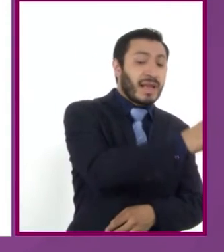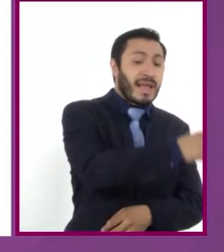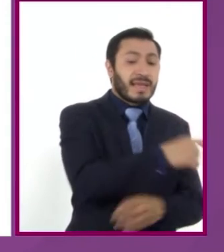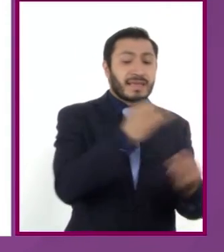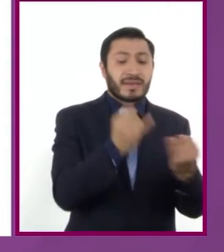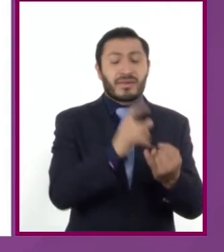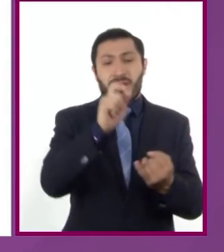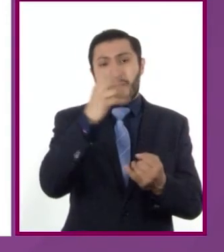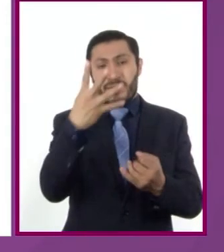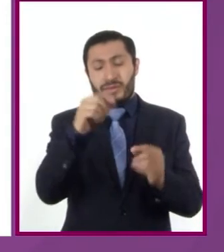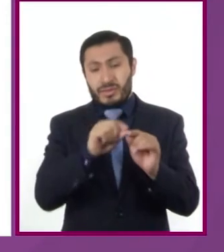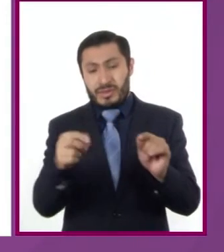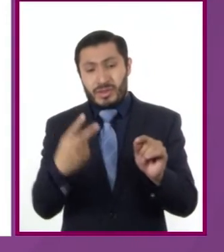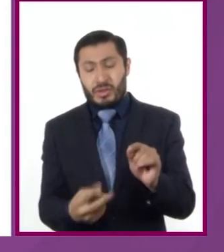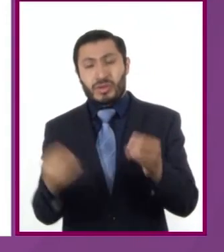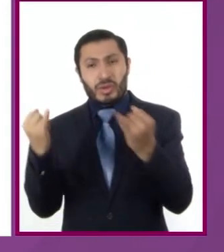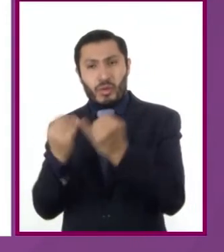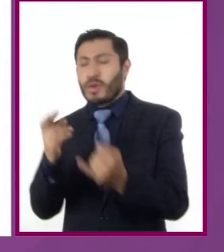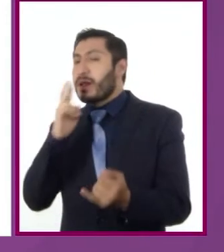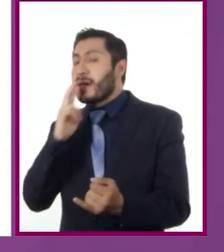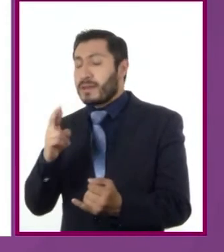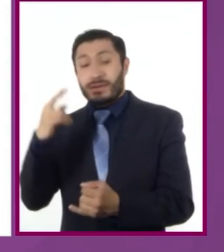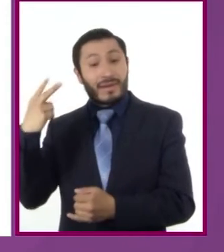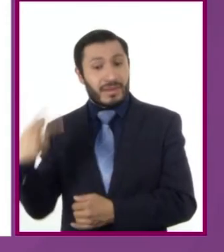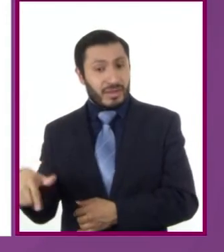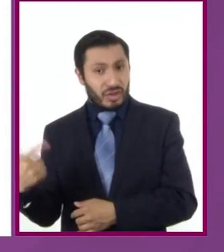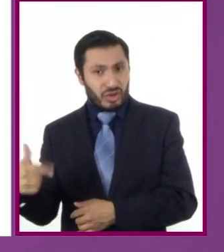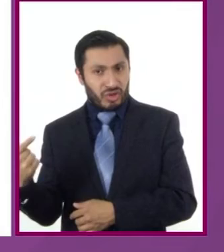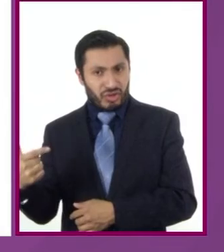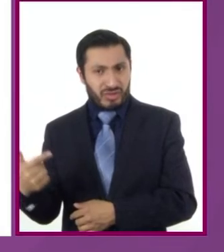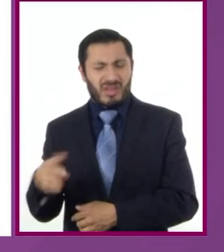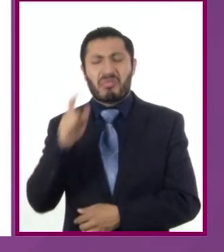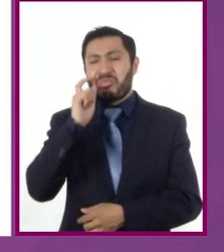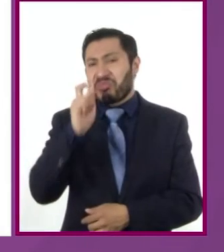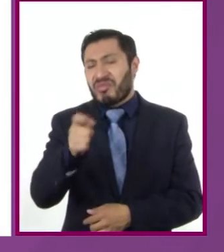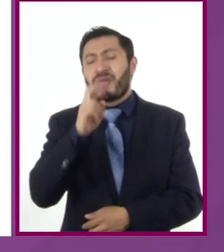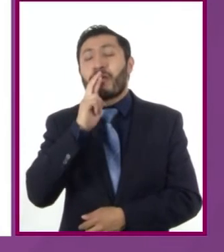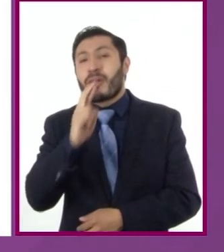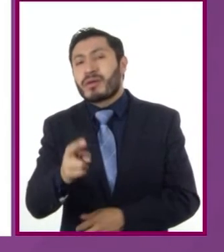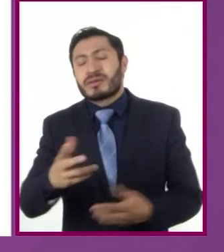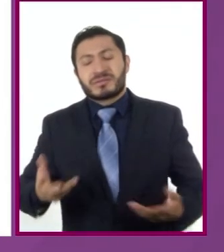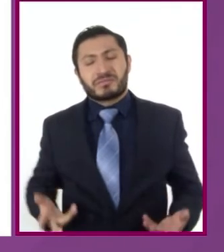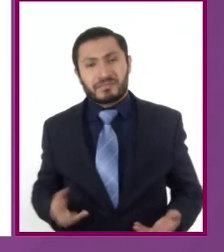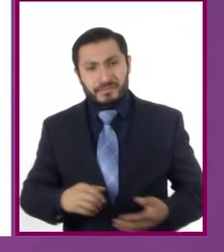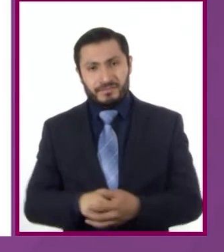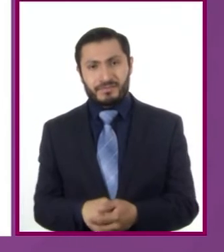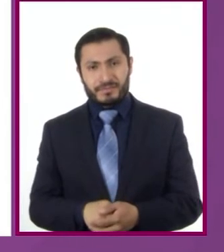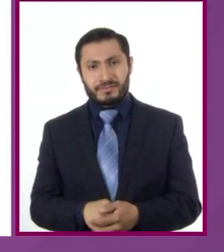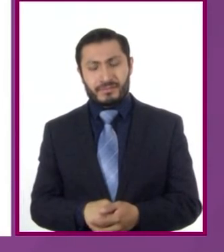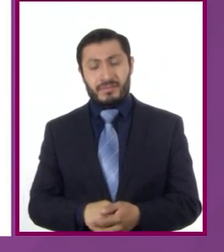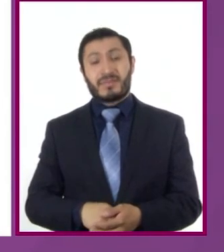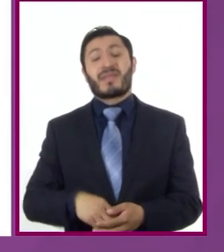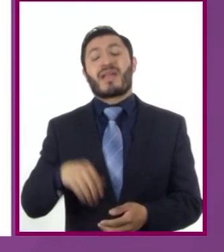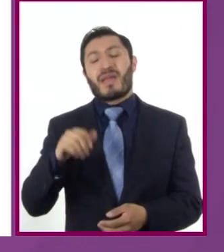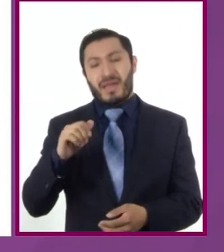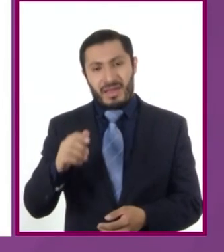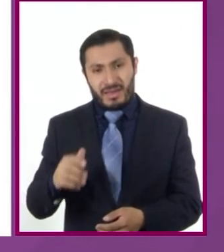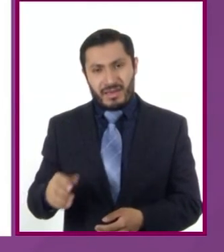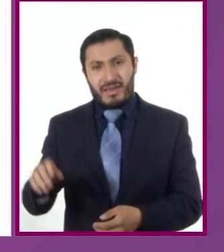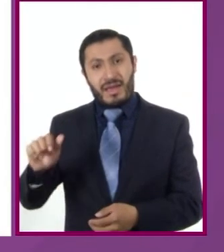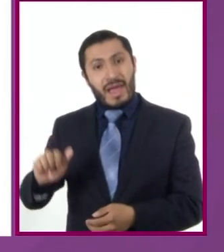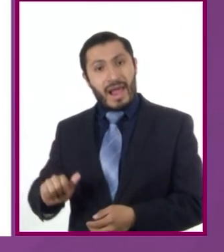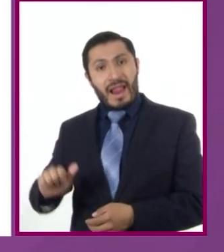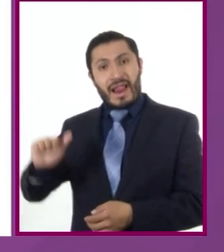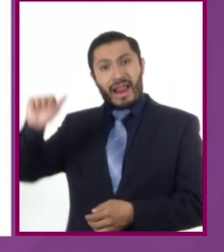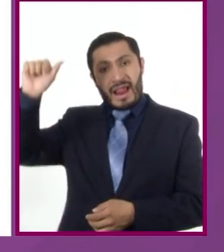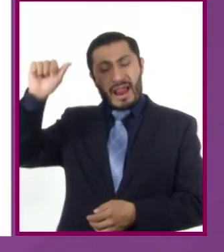el resultado obtenido es 12. ¿A qué corresponde este valor? Corresponde al valor de la altura